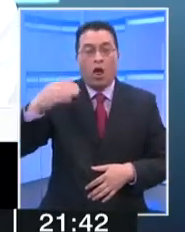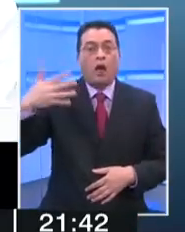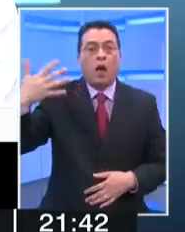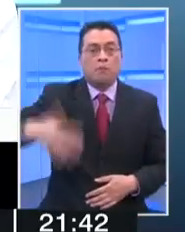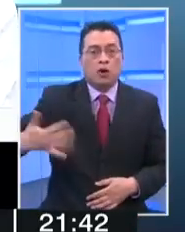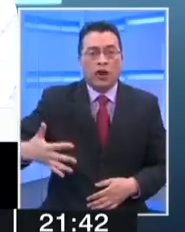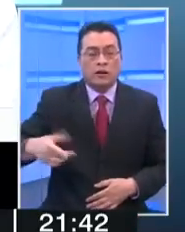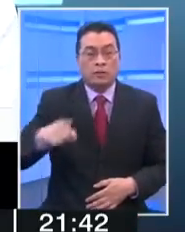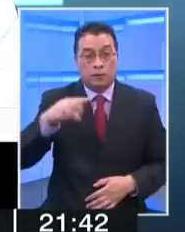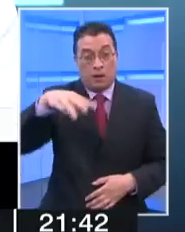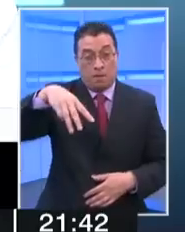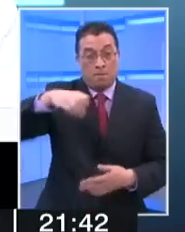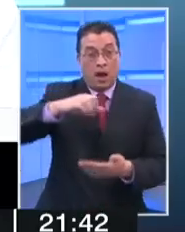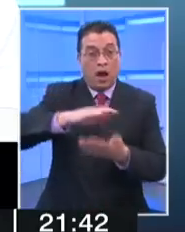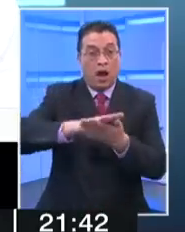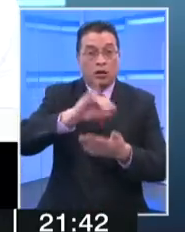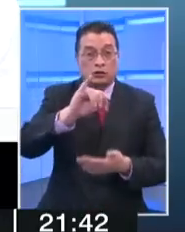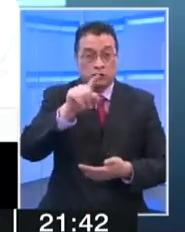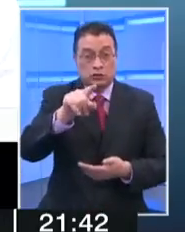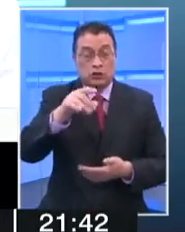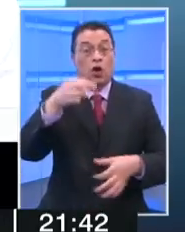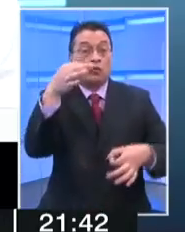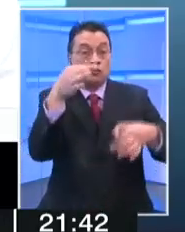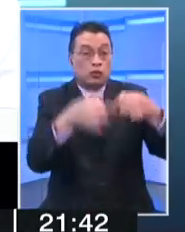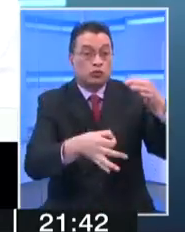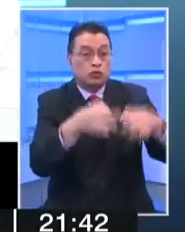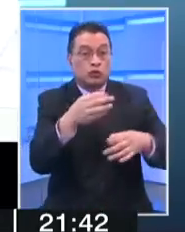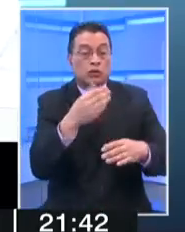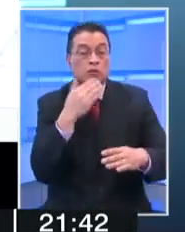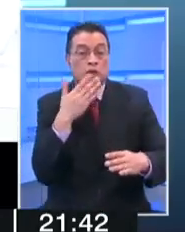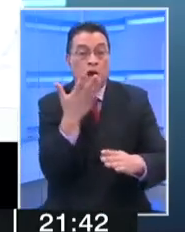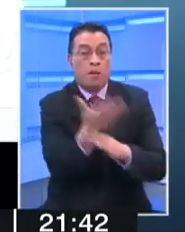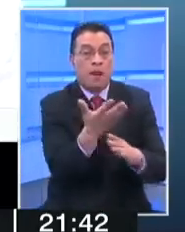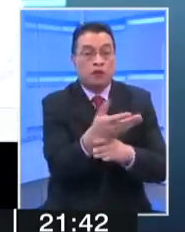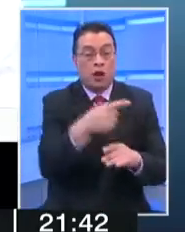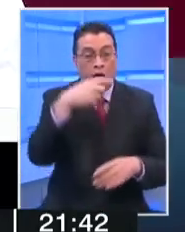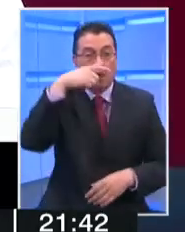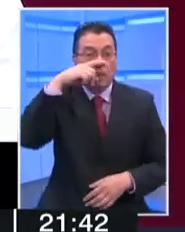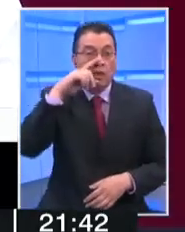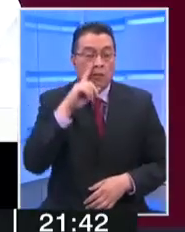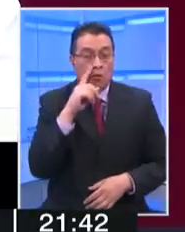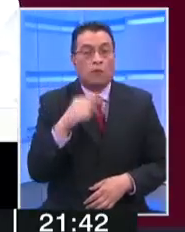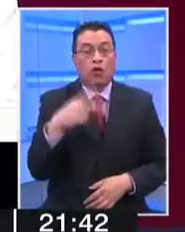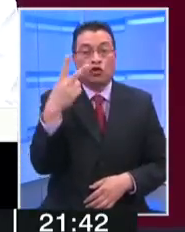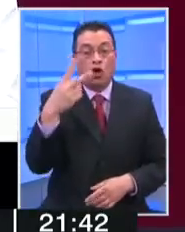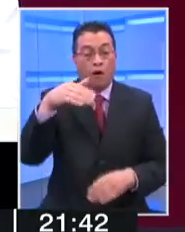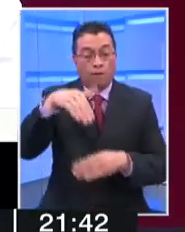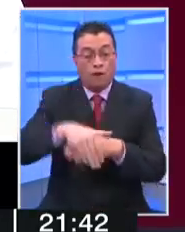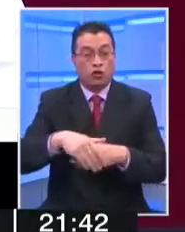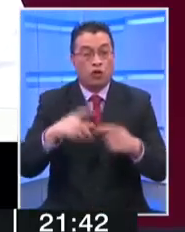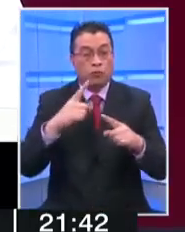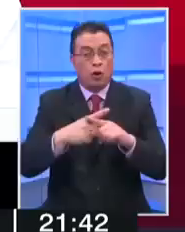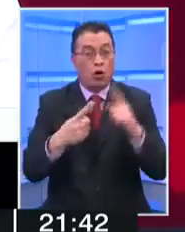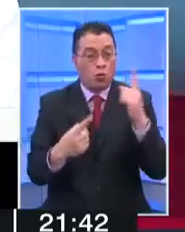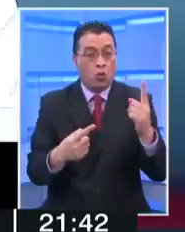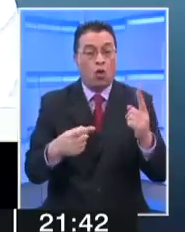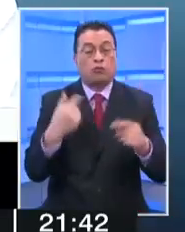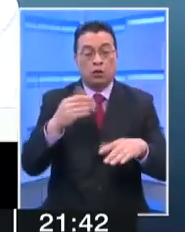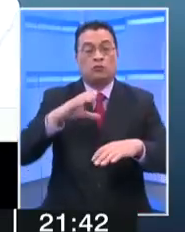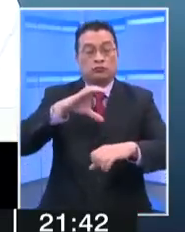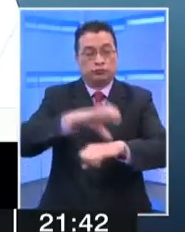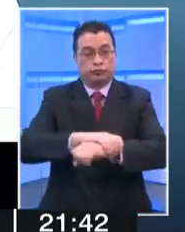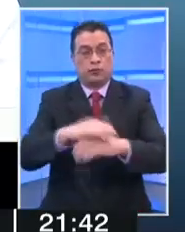creo que la machi efectivamente cuando cuando la corte de apelaciones de temuco se pronuncia por dos votos a uno a favor de darle el arresto